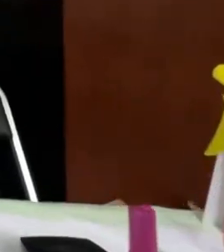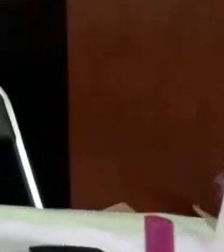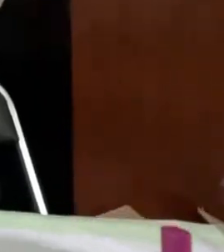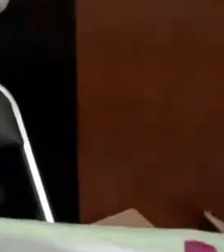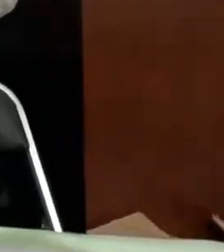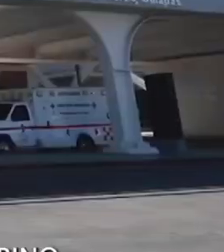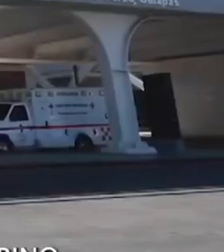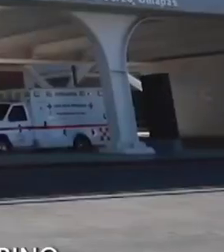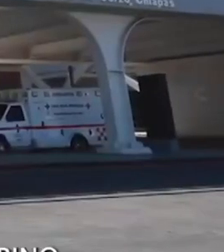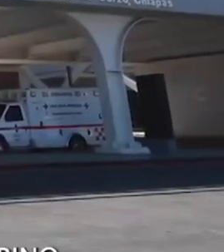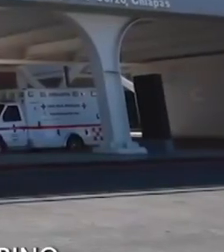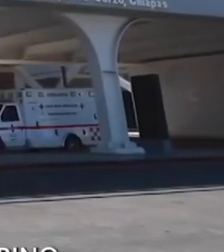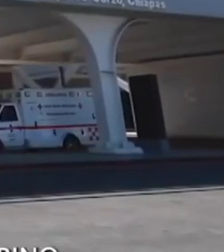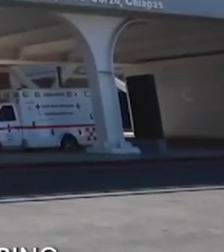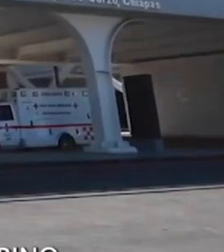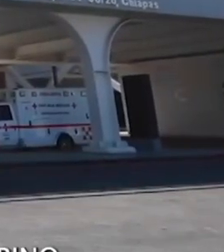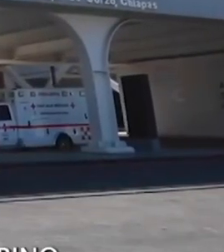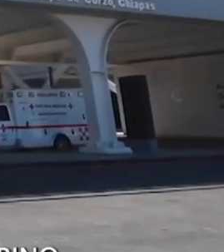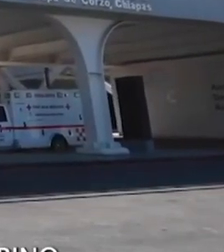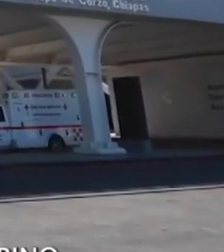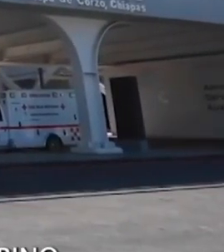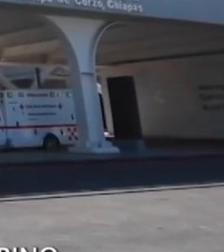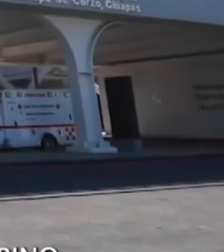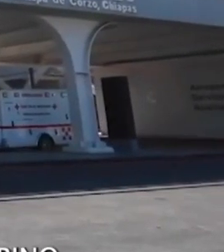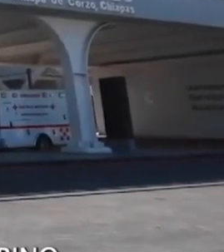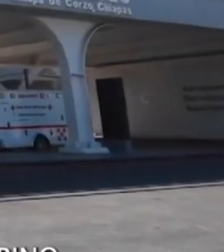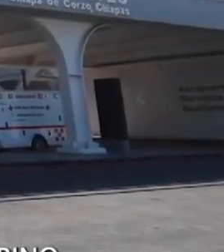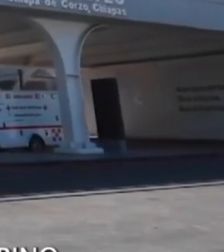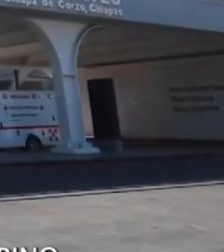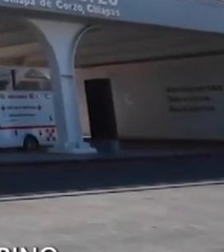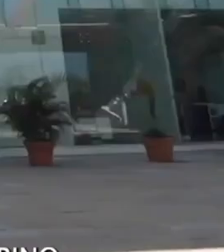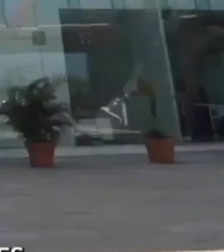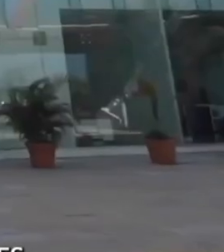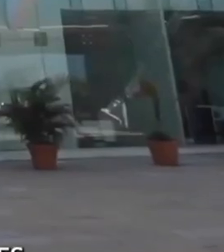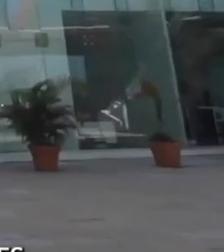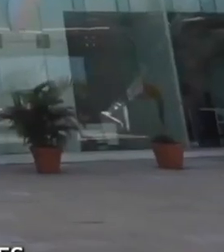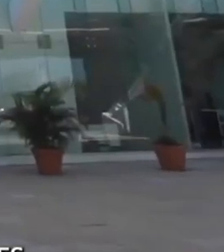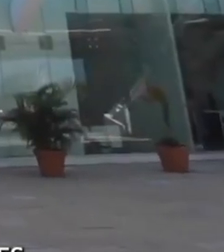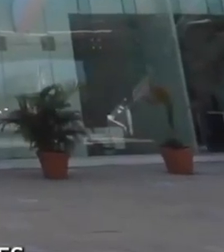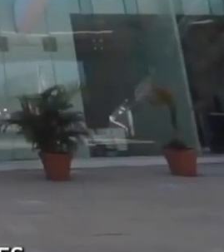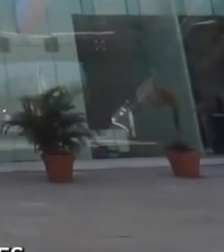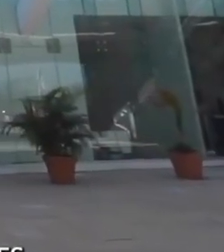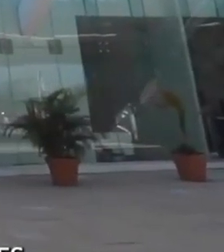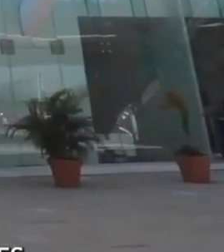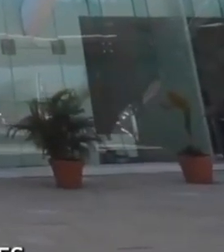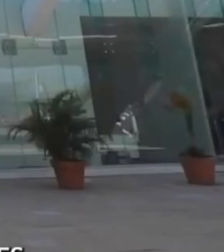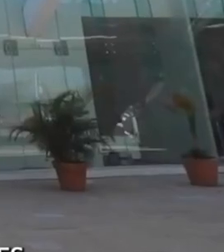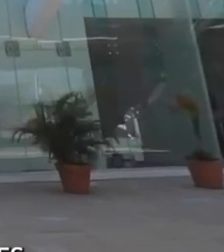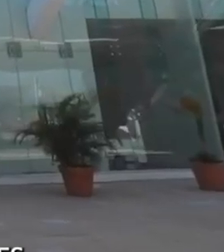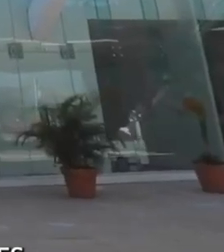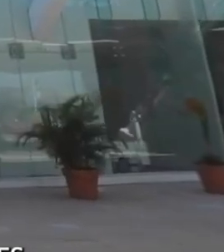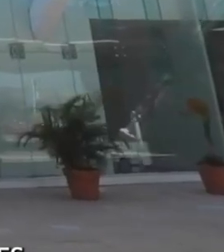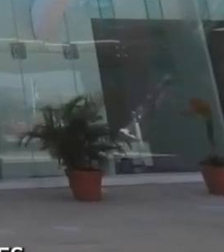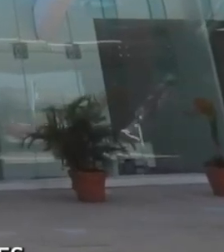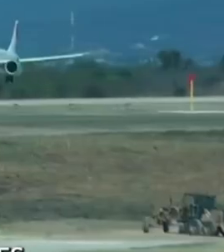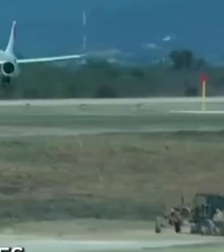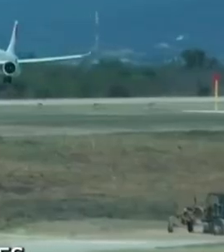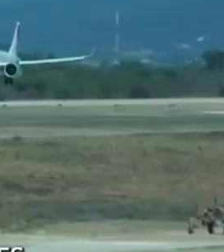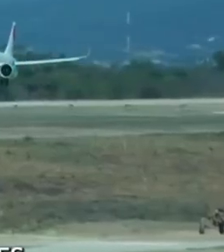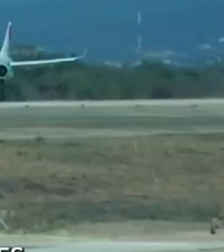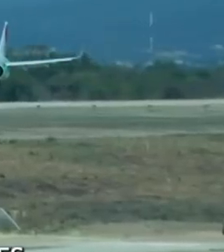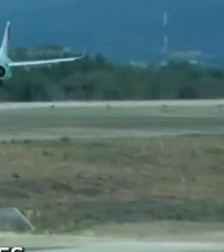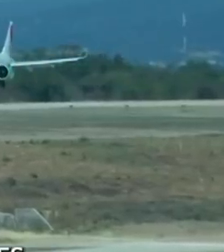32.442 empleos. En lo que va de este año, el Aeropuerto Internacional Ángel Albino Corzo ha atendido 900.000 pasajeros